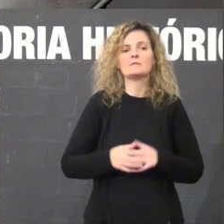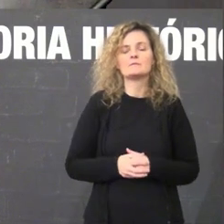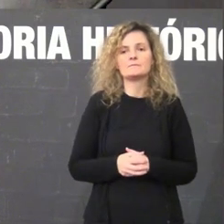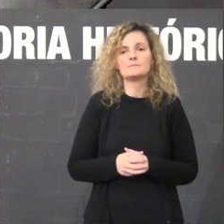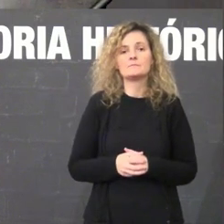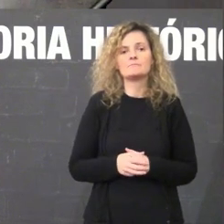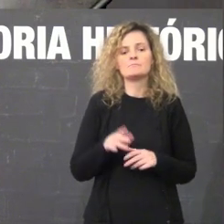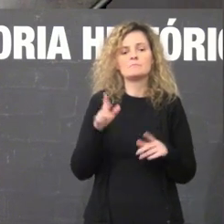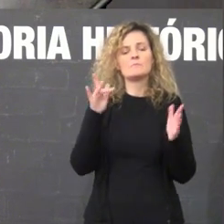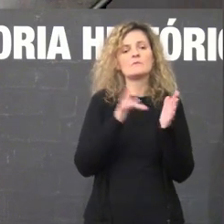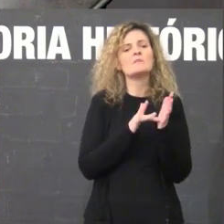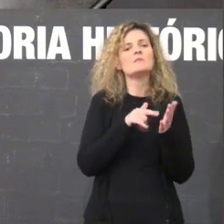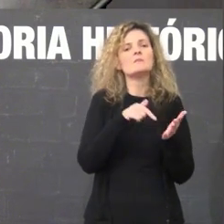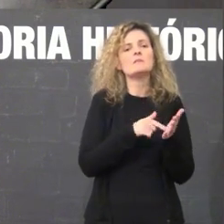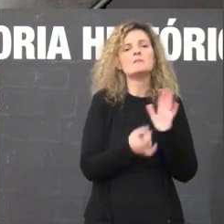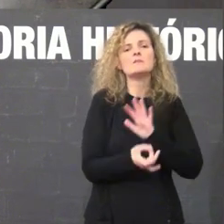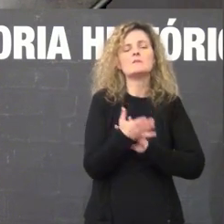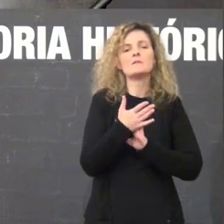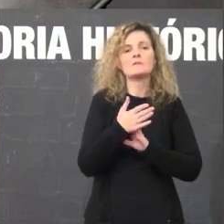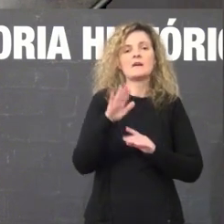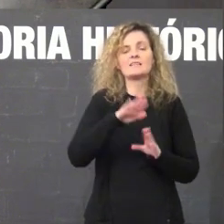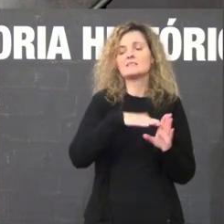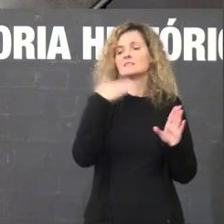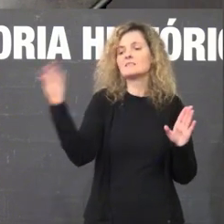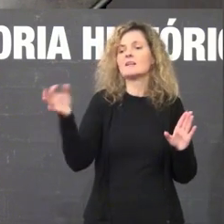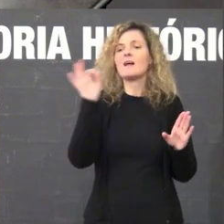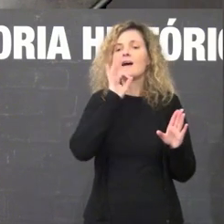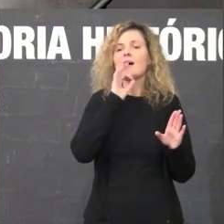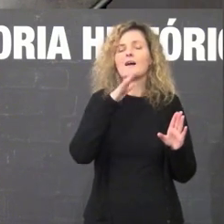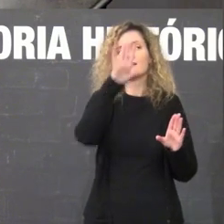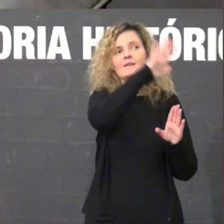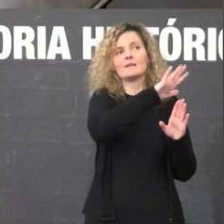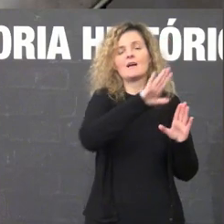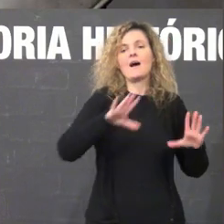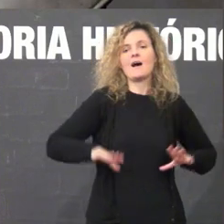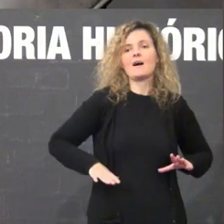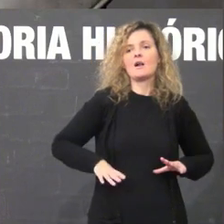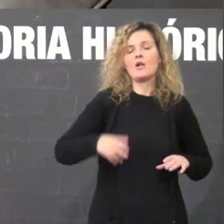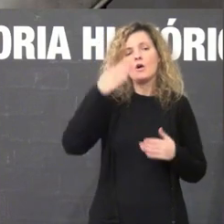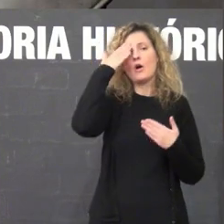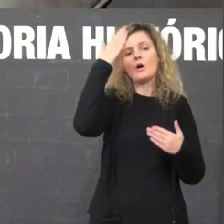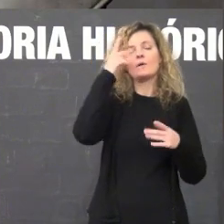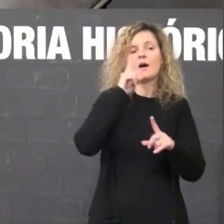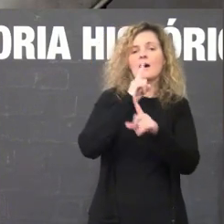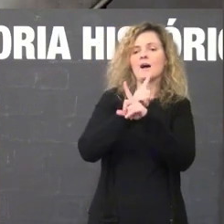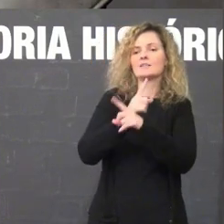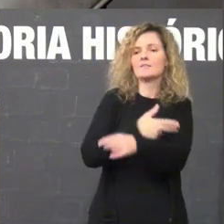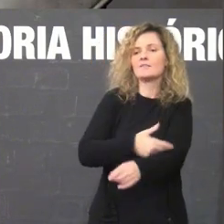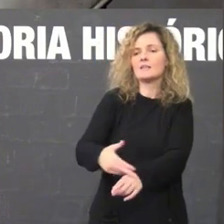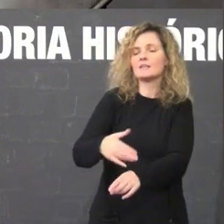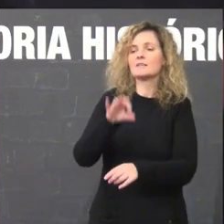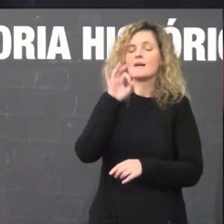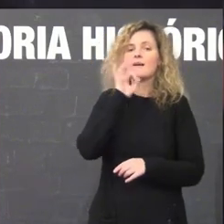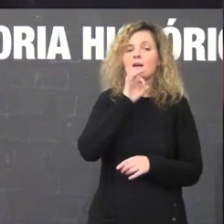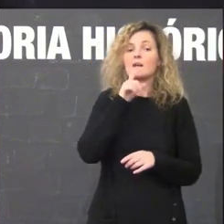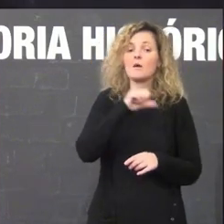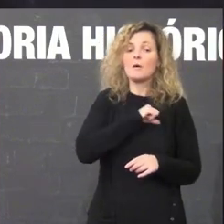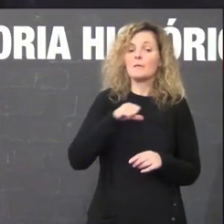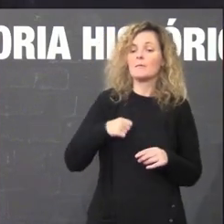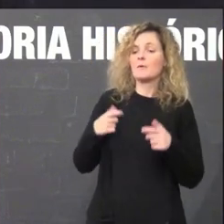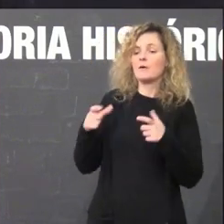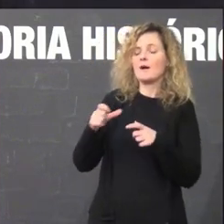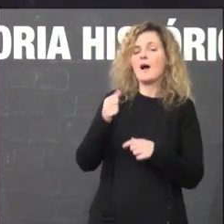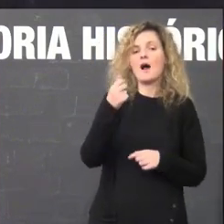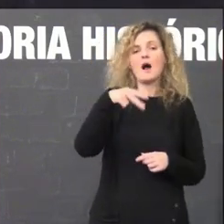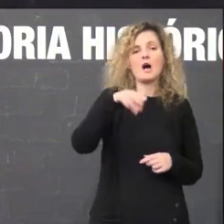editado por la por el exilio Gallego en Argentina como un homenaje a los anti franquistas Gallegos y en particular a